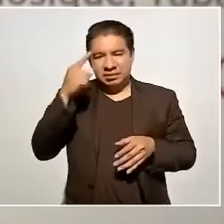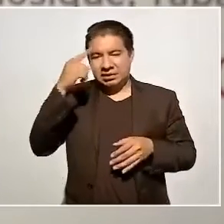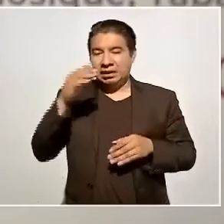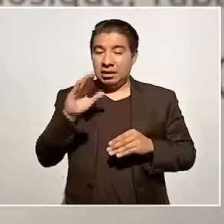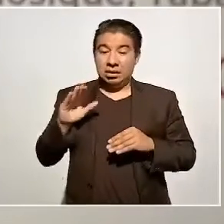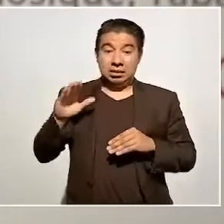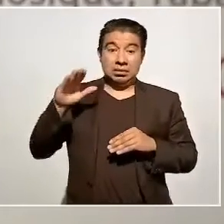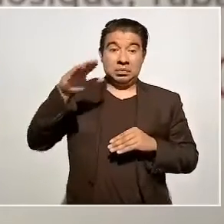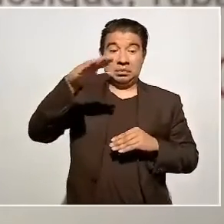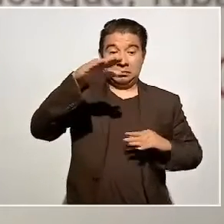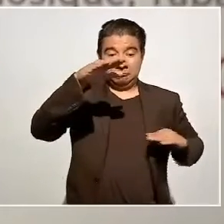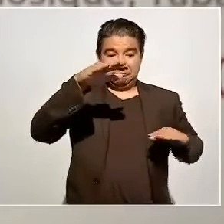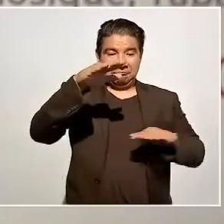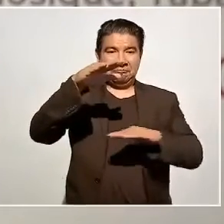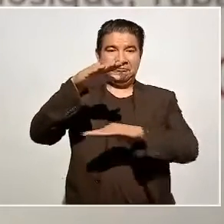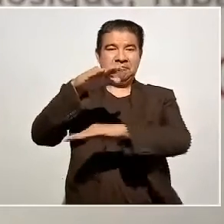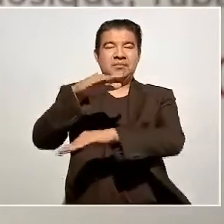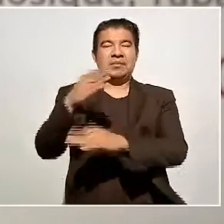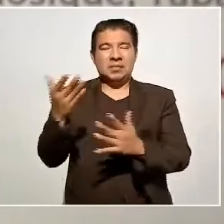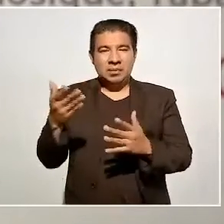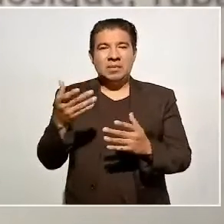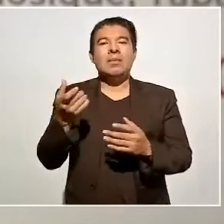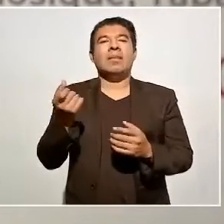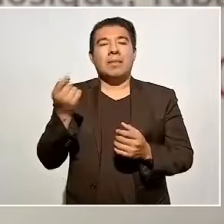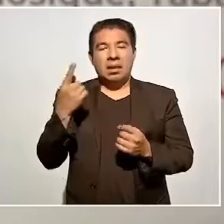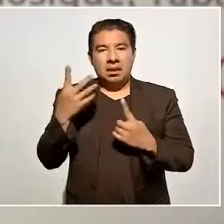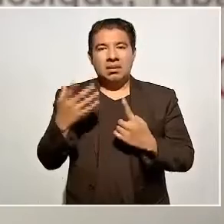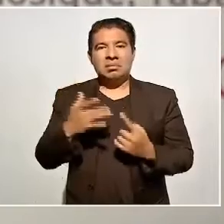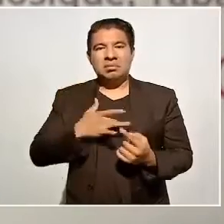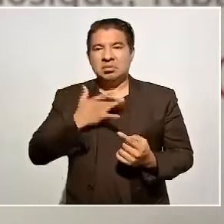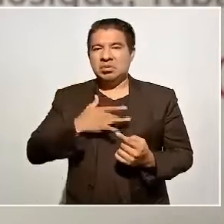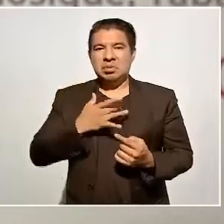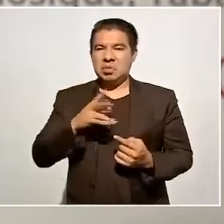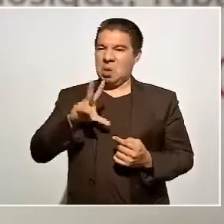segundos pisos. Hubo oposición,